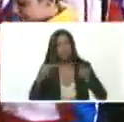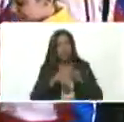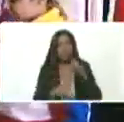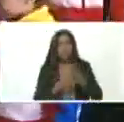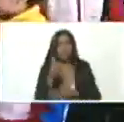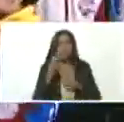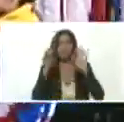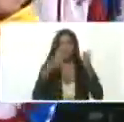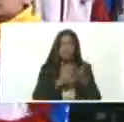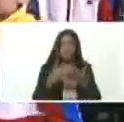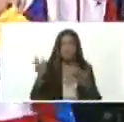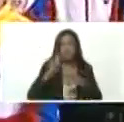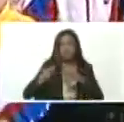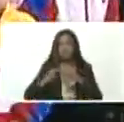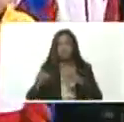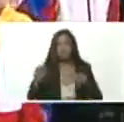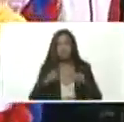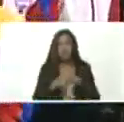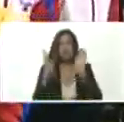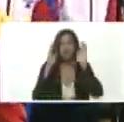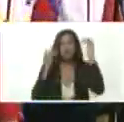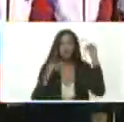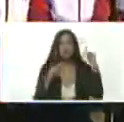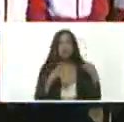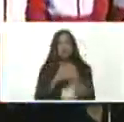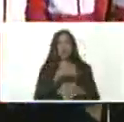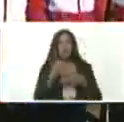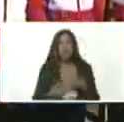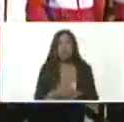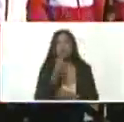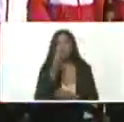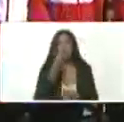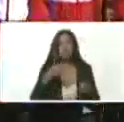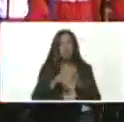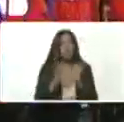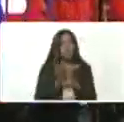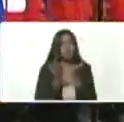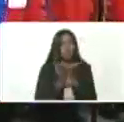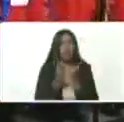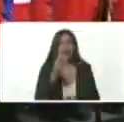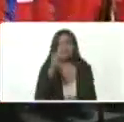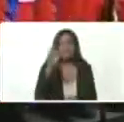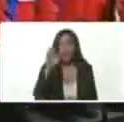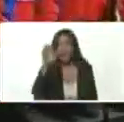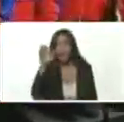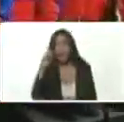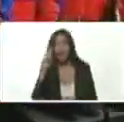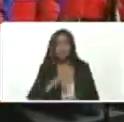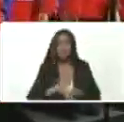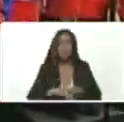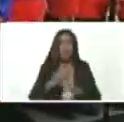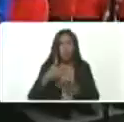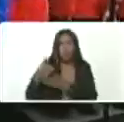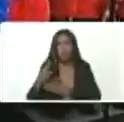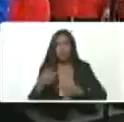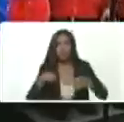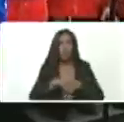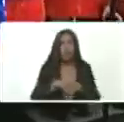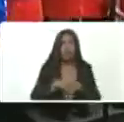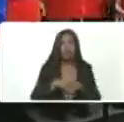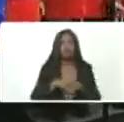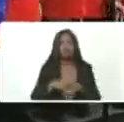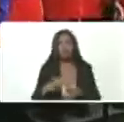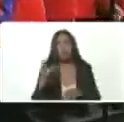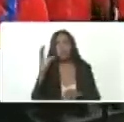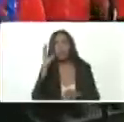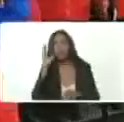6 millones de estos niños son atendidos con el programa de alimentación escolar PAE. A esta hora comparten con la primera